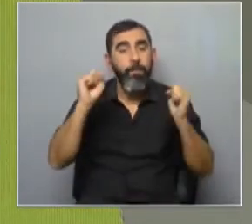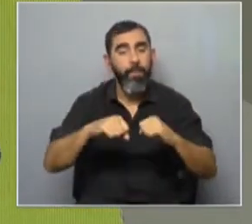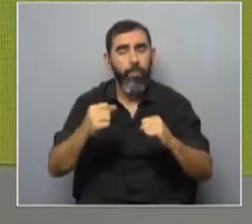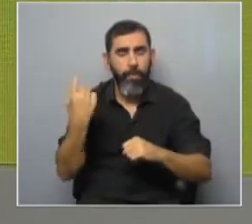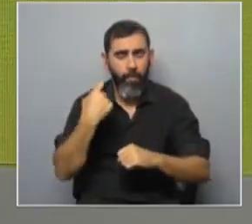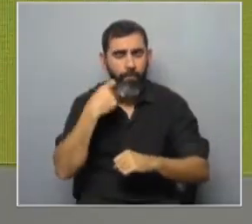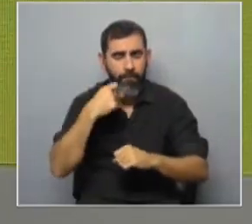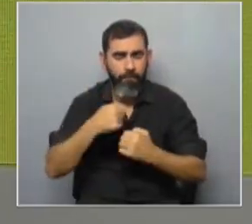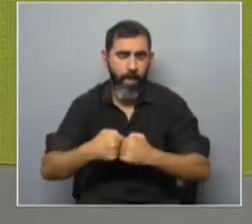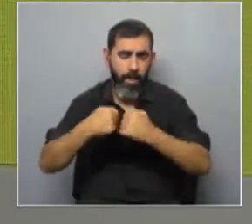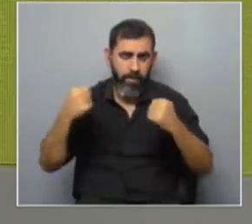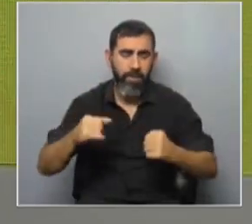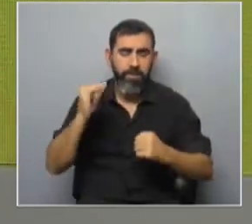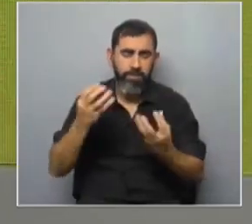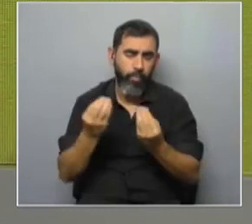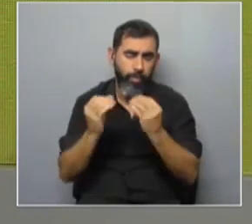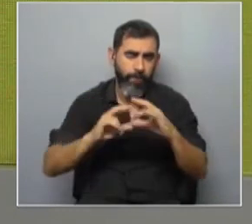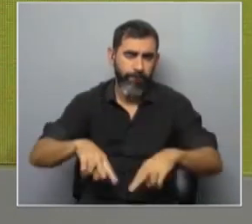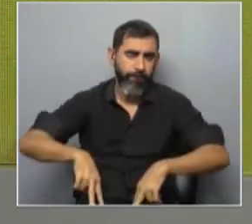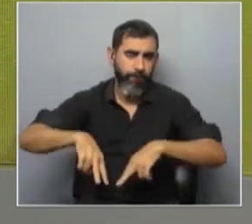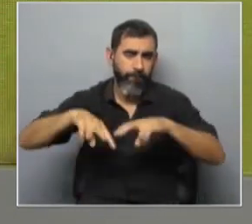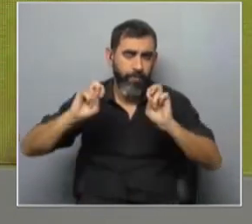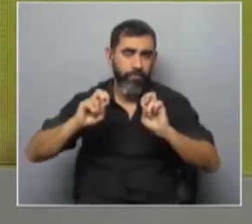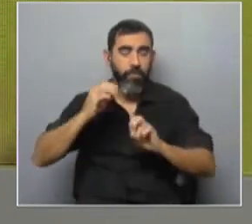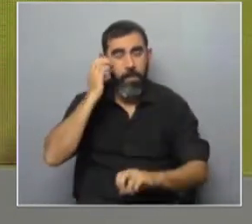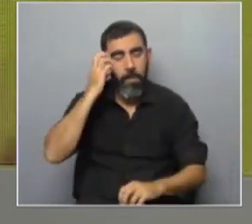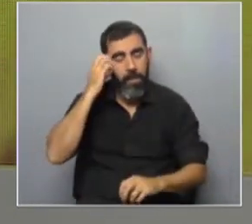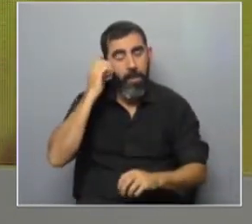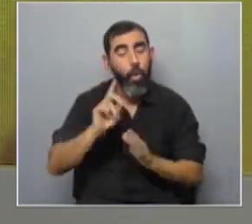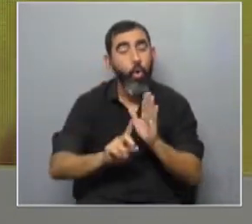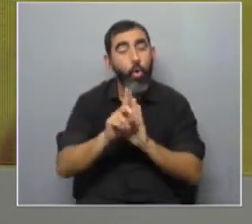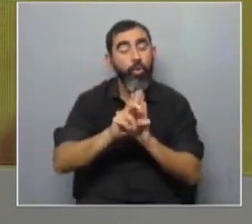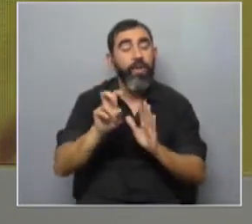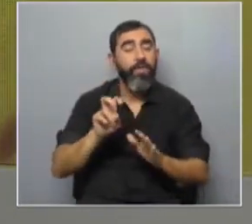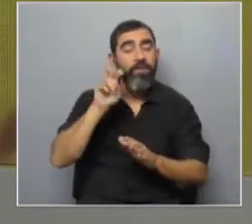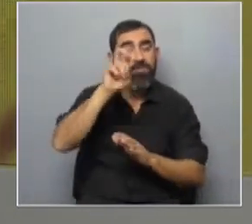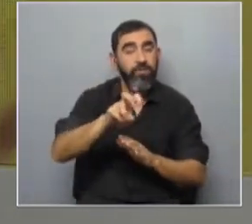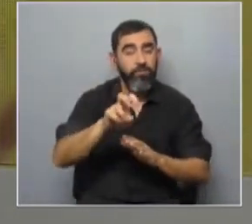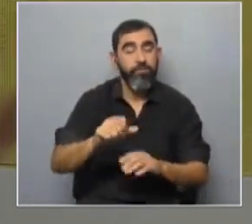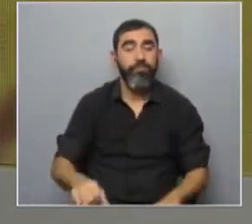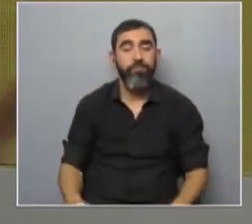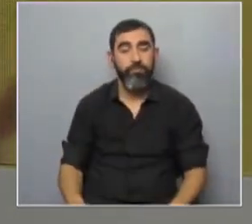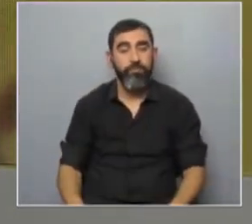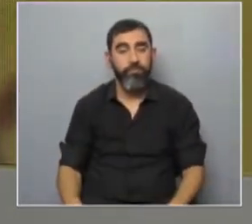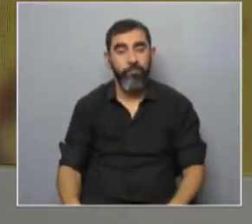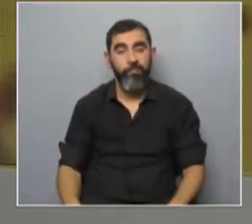para más adelante. Sí, ¿no? muchísimas líneas de investigación allí en el CENUR Litoral Norte de Salto, que bueno, vamos a seguir mostrando sobre ciencia.